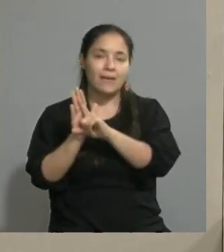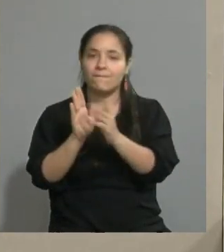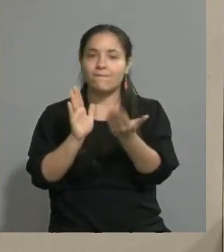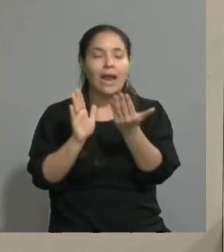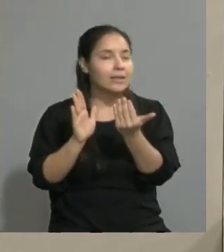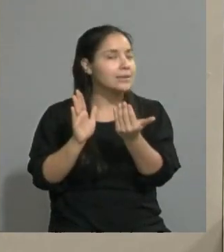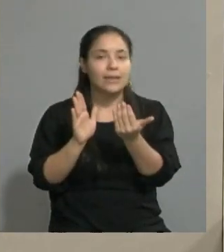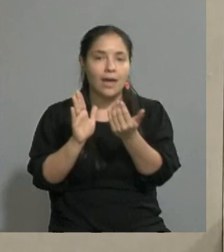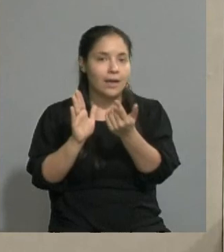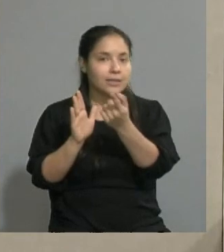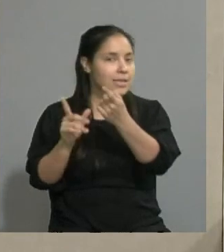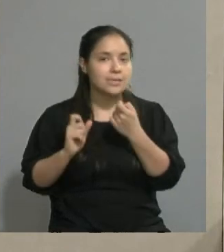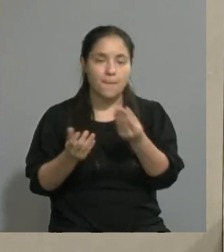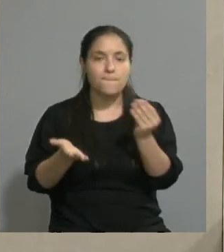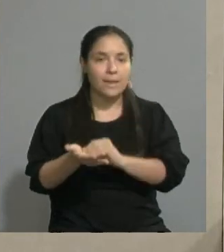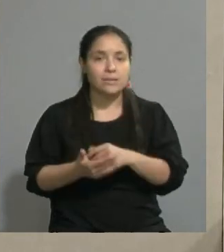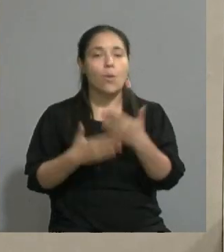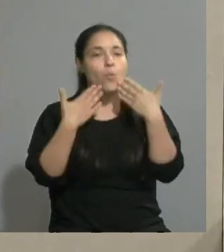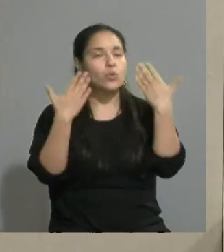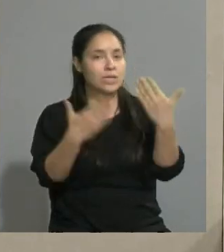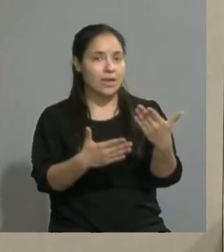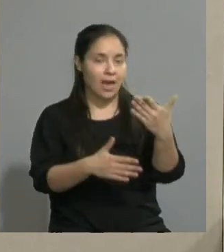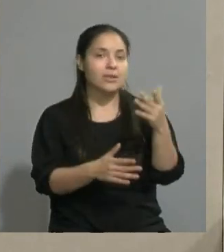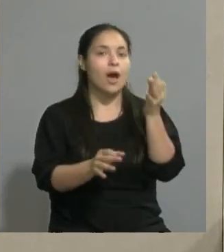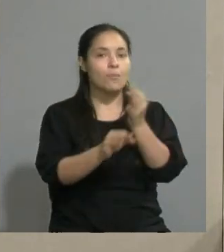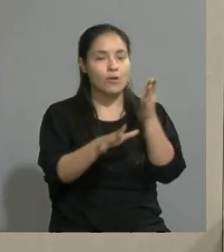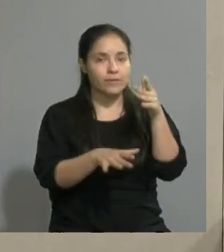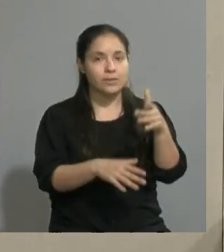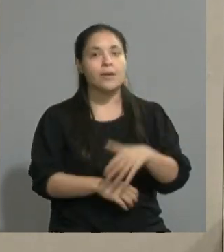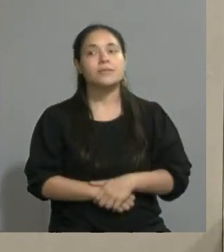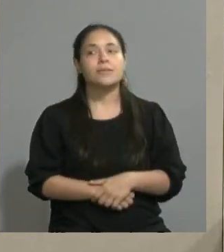Evidentemente es así. Así es que muchas gracias, doctor, por haber estado con nosotros hablando de este tema.